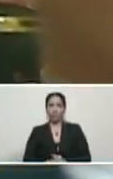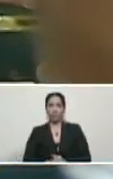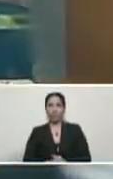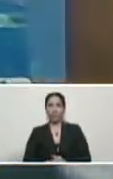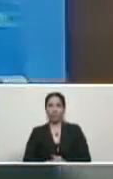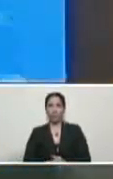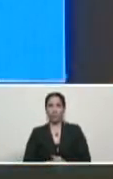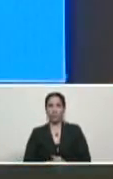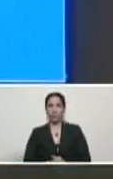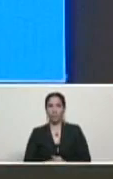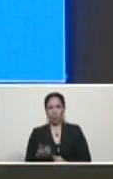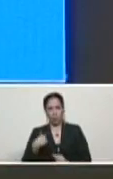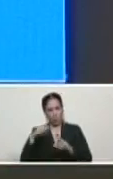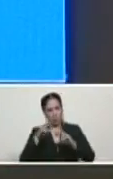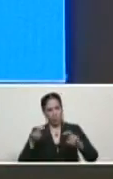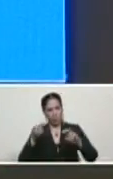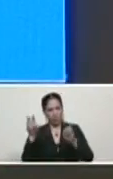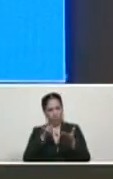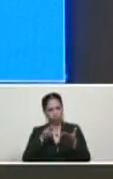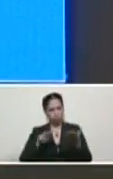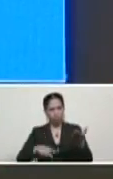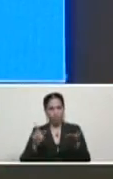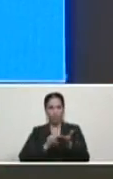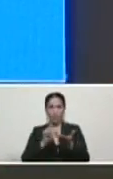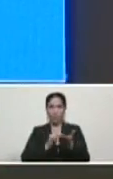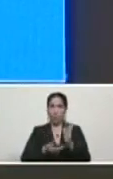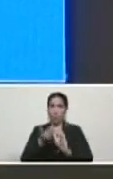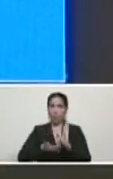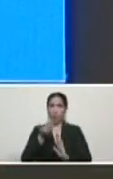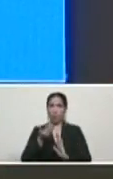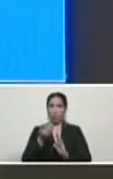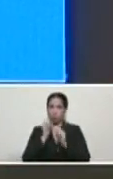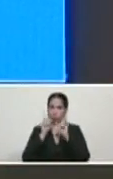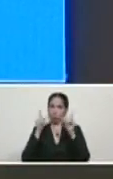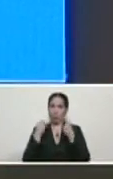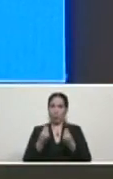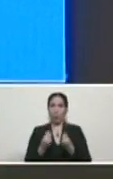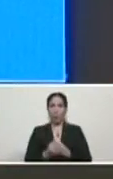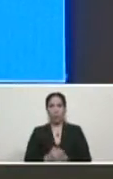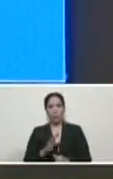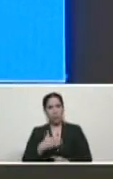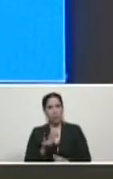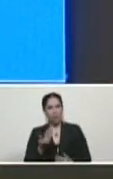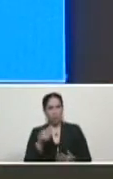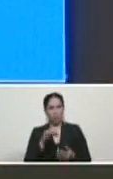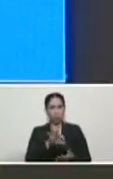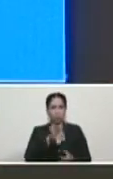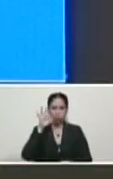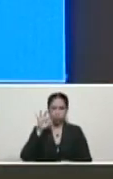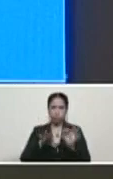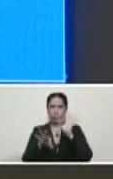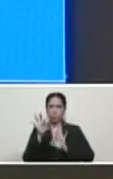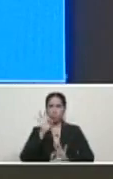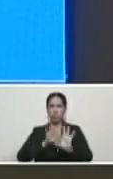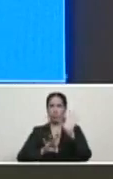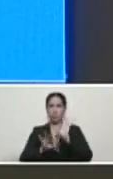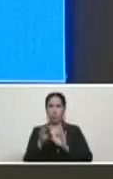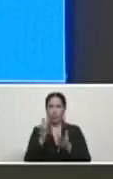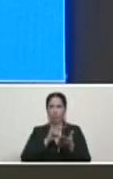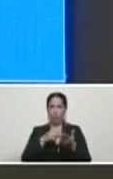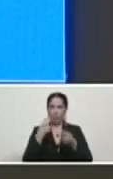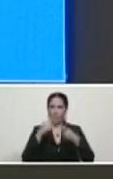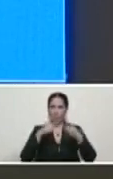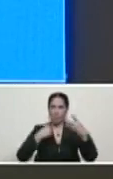Yo estuve revisando este libro. Es impresionante, pudiéramos citar o leer cada una